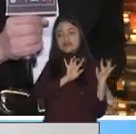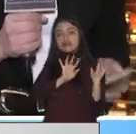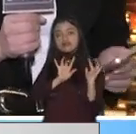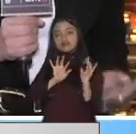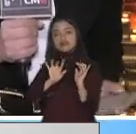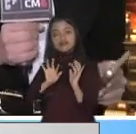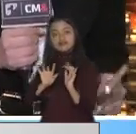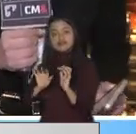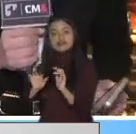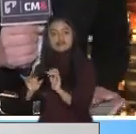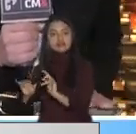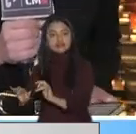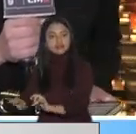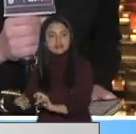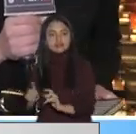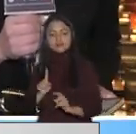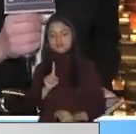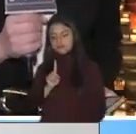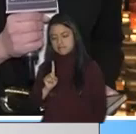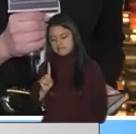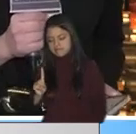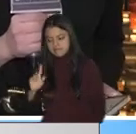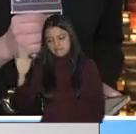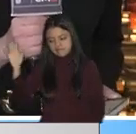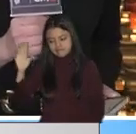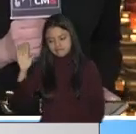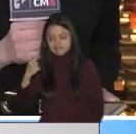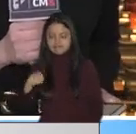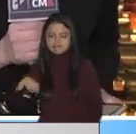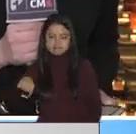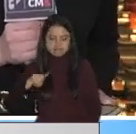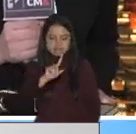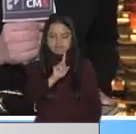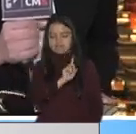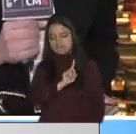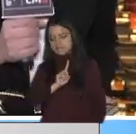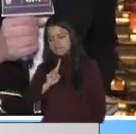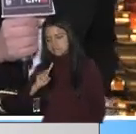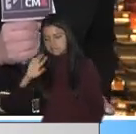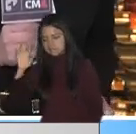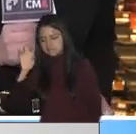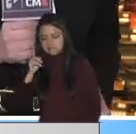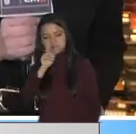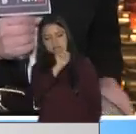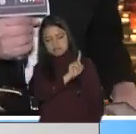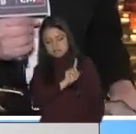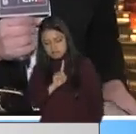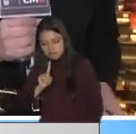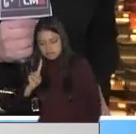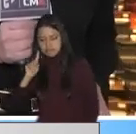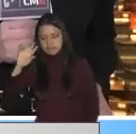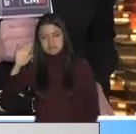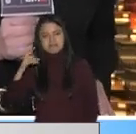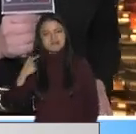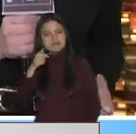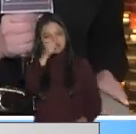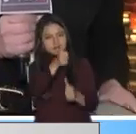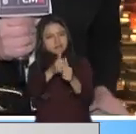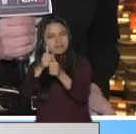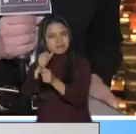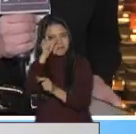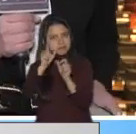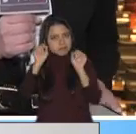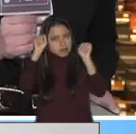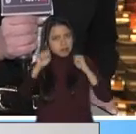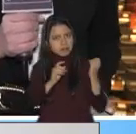colombiana puedan venir a despedirse del maestro Botero, darle el último adiós. Este homenaje contó con un